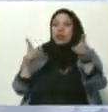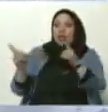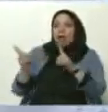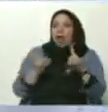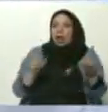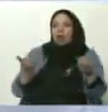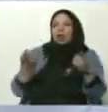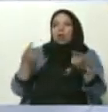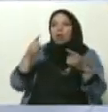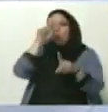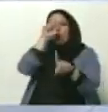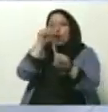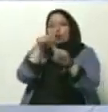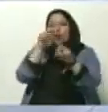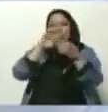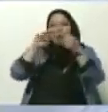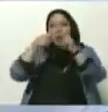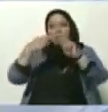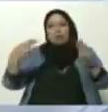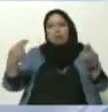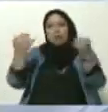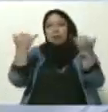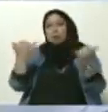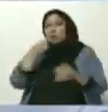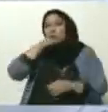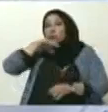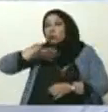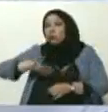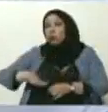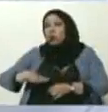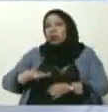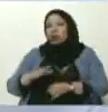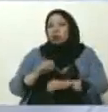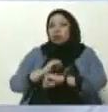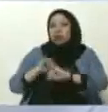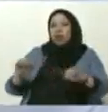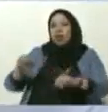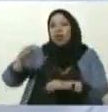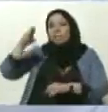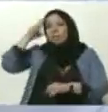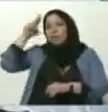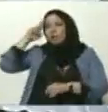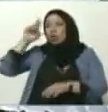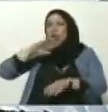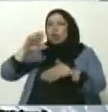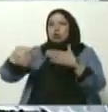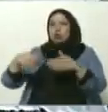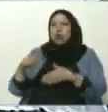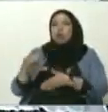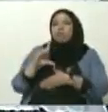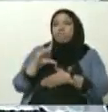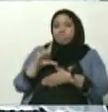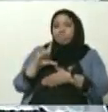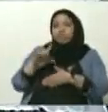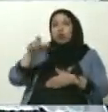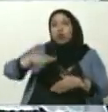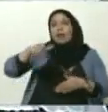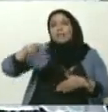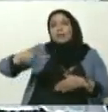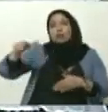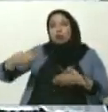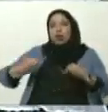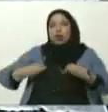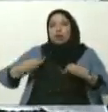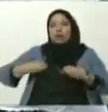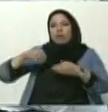He aquí este momento histórico, este momento que quedará en la memoria de todos los latinoamericanos y sobre todo de la